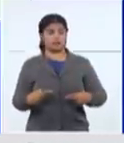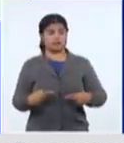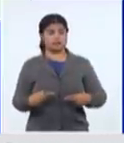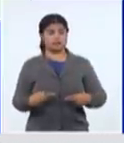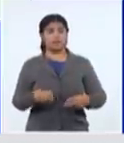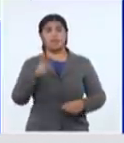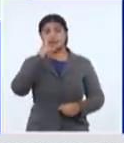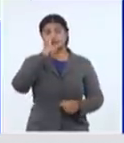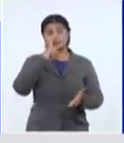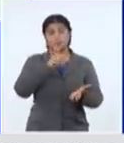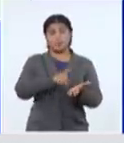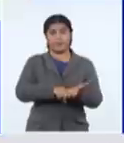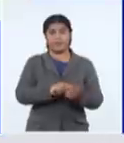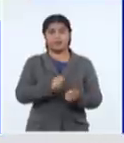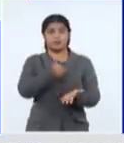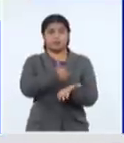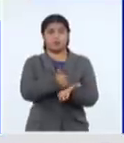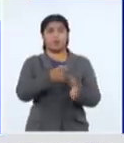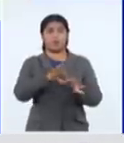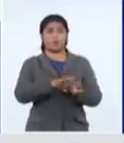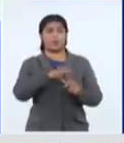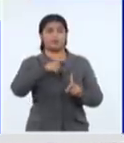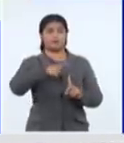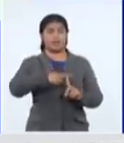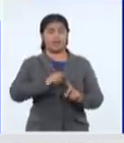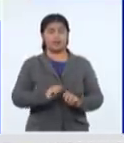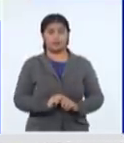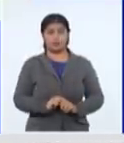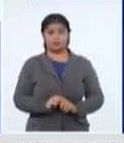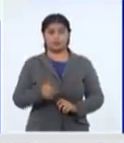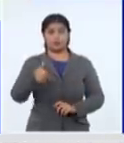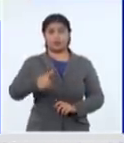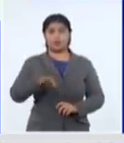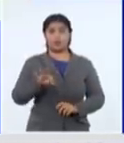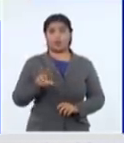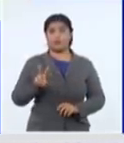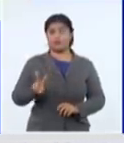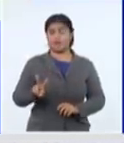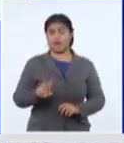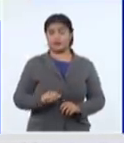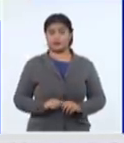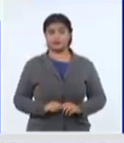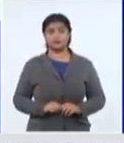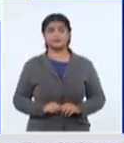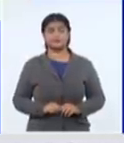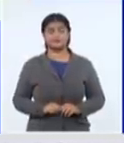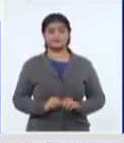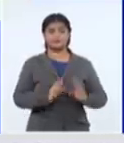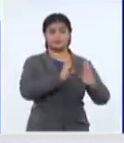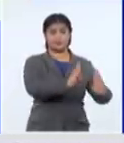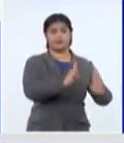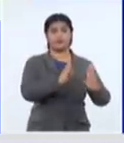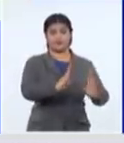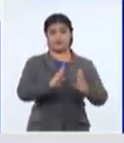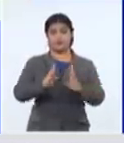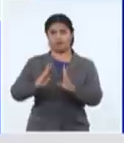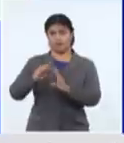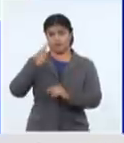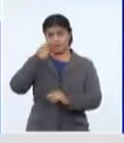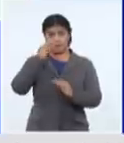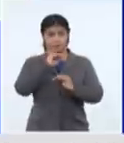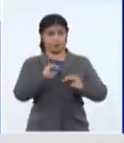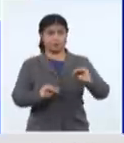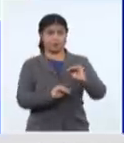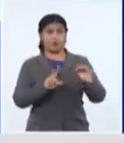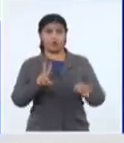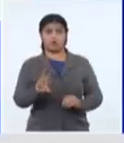Pérez, Guantánamo, Venezuela, Jovellano, estos con tasas por debajo de 20 por